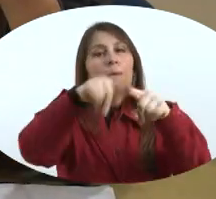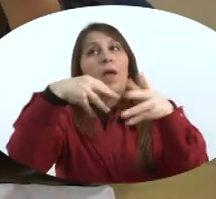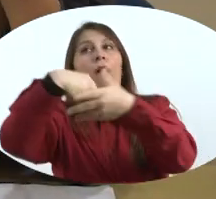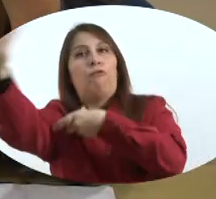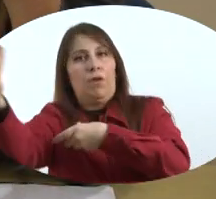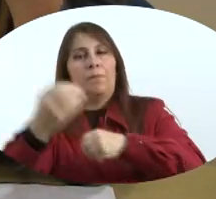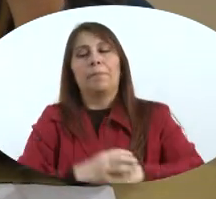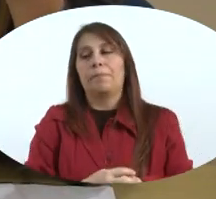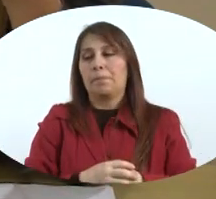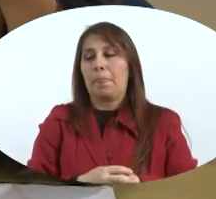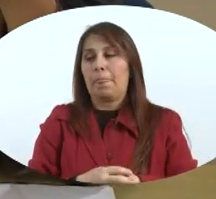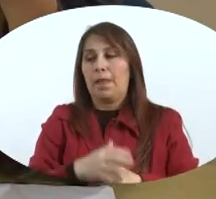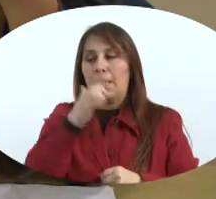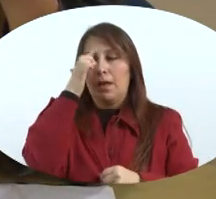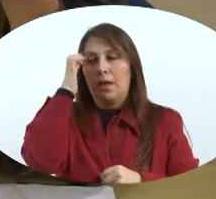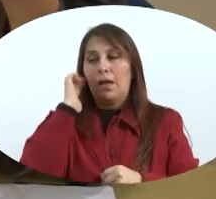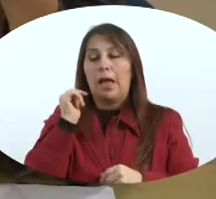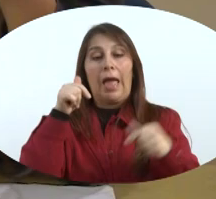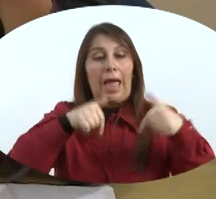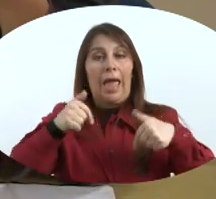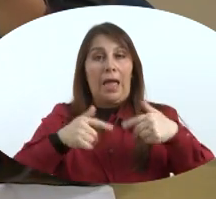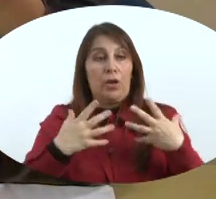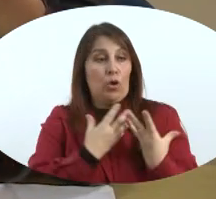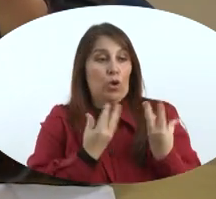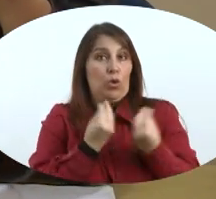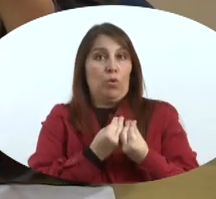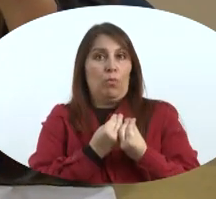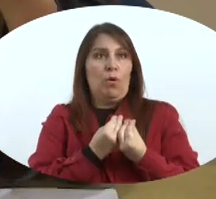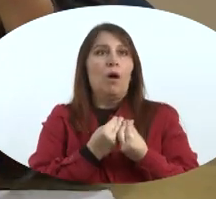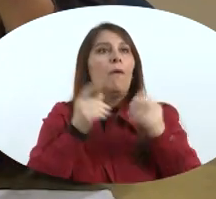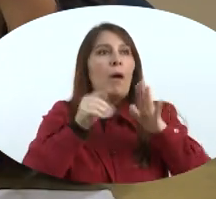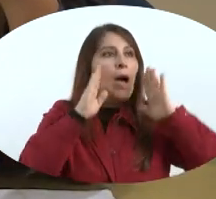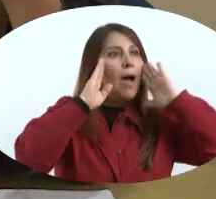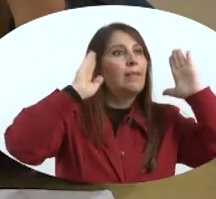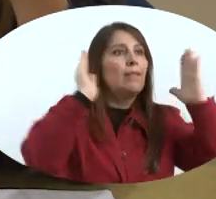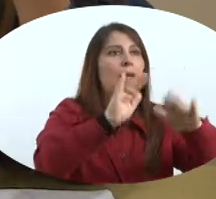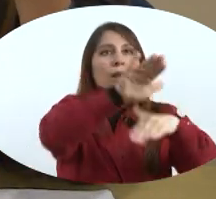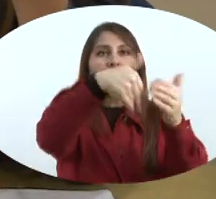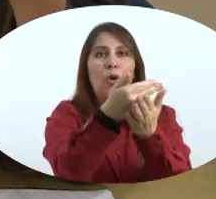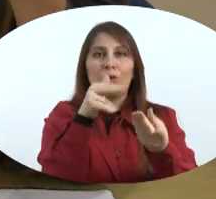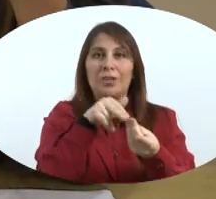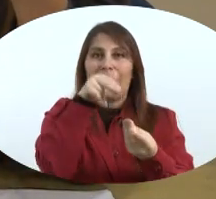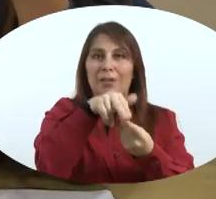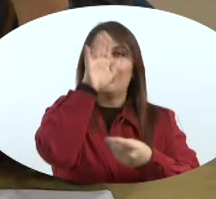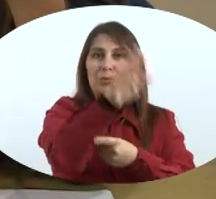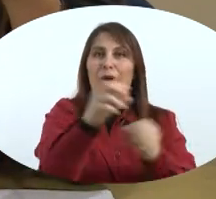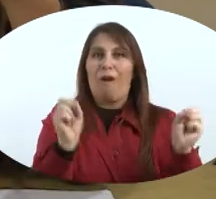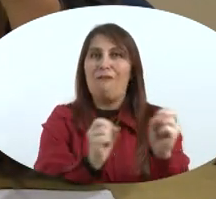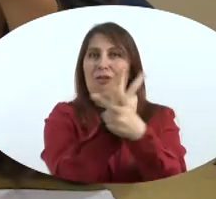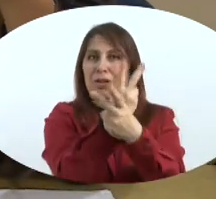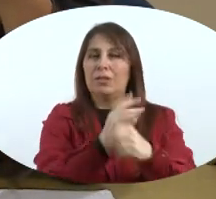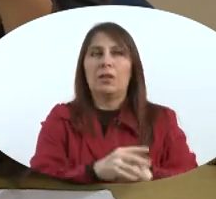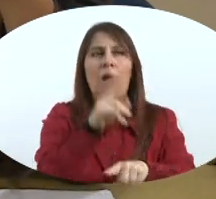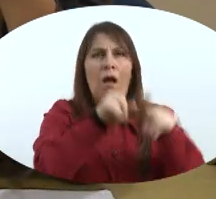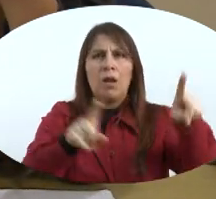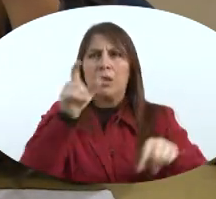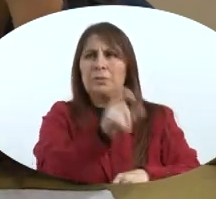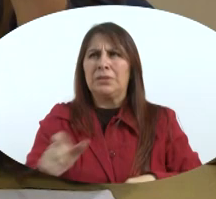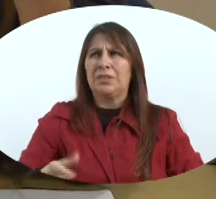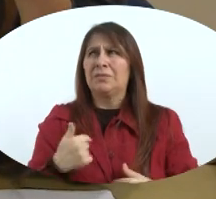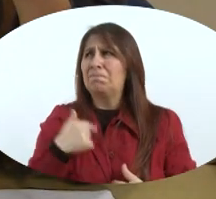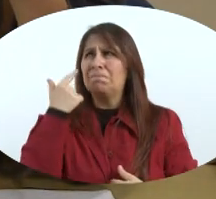vamos a tener esta representación al servicios de esos cambios a veces muchas personas no saben cómo tratar